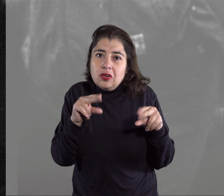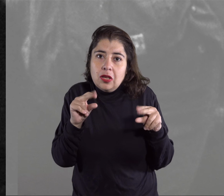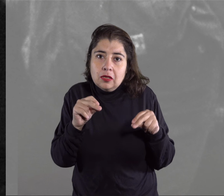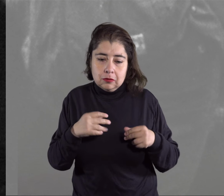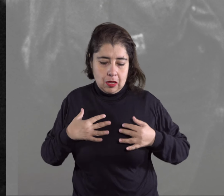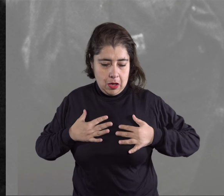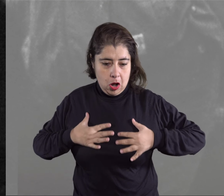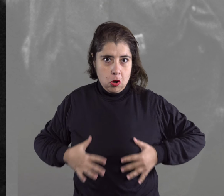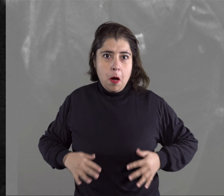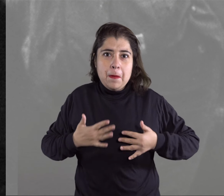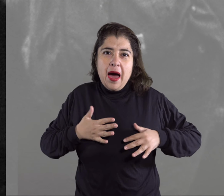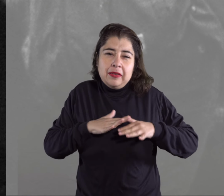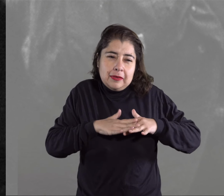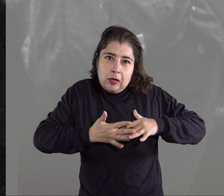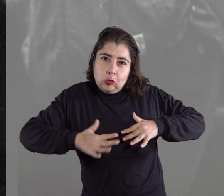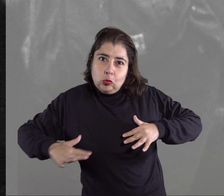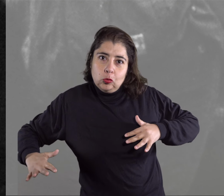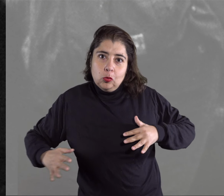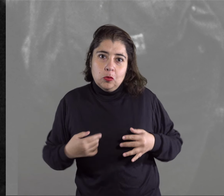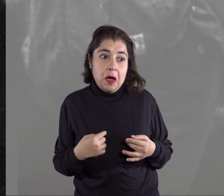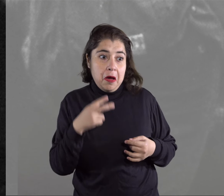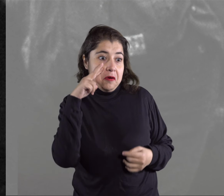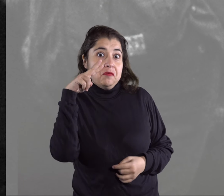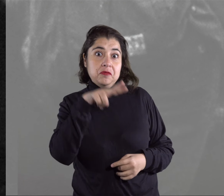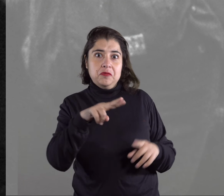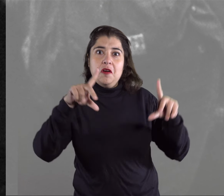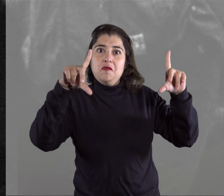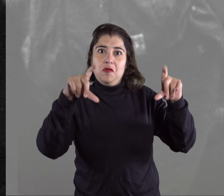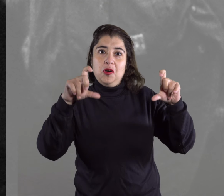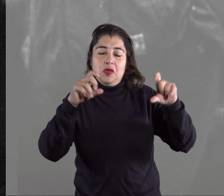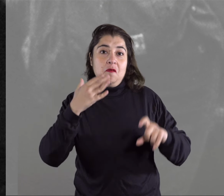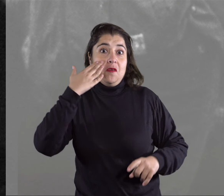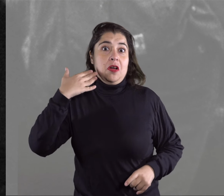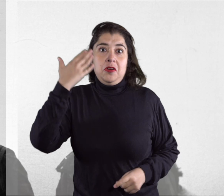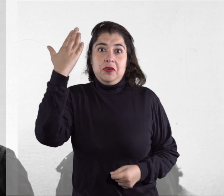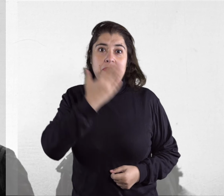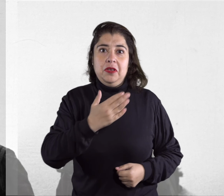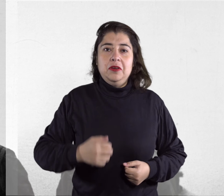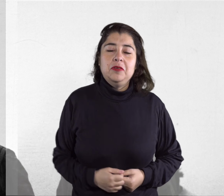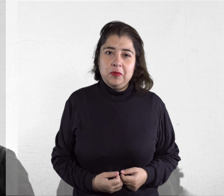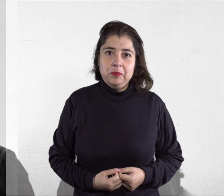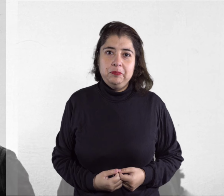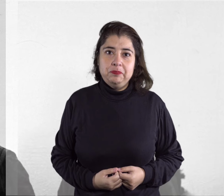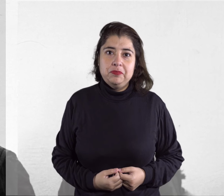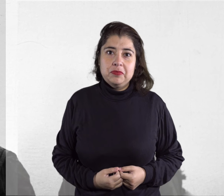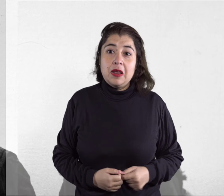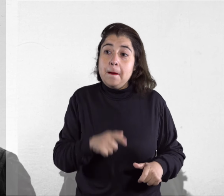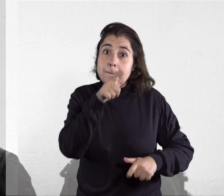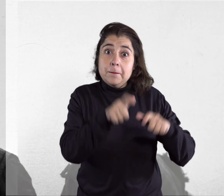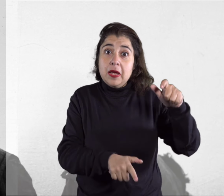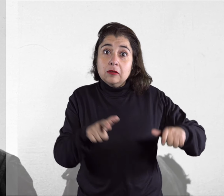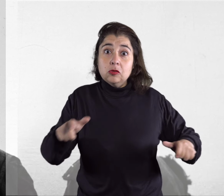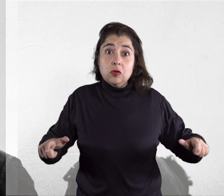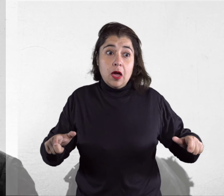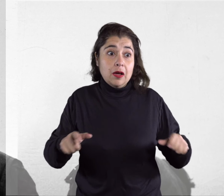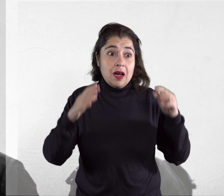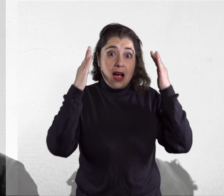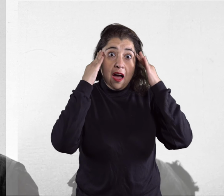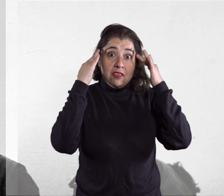las texturas de la ropa a través de la fotografía en blanco y negro. Sobre las cabezas de la gente